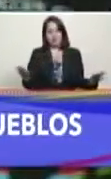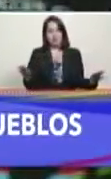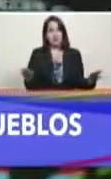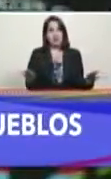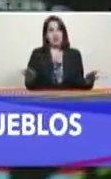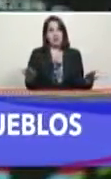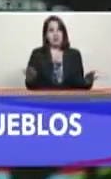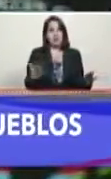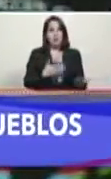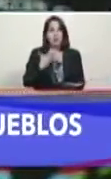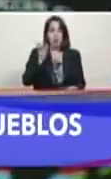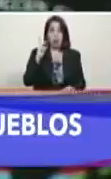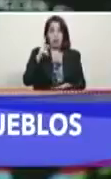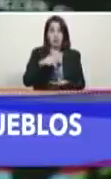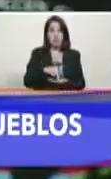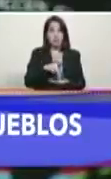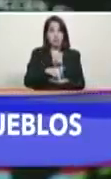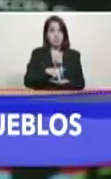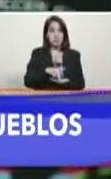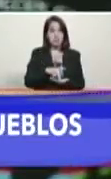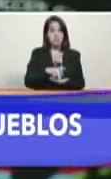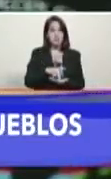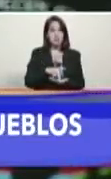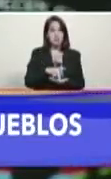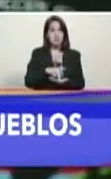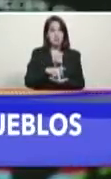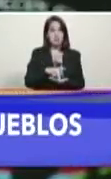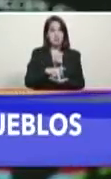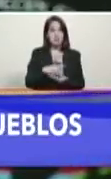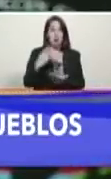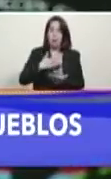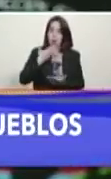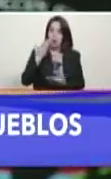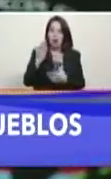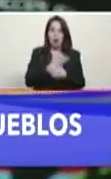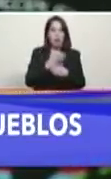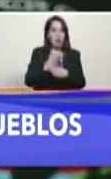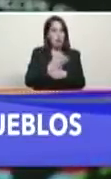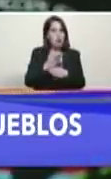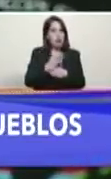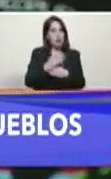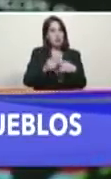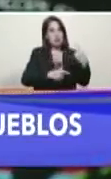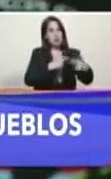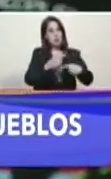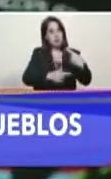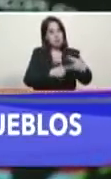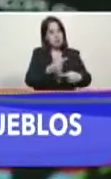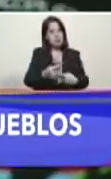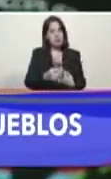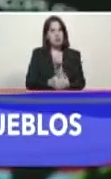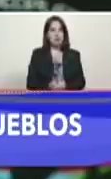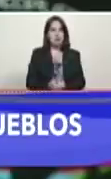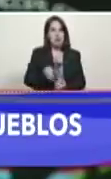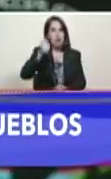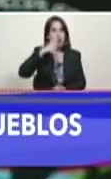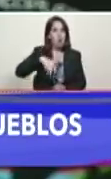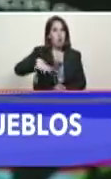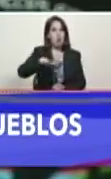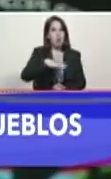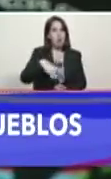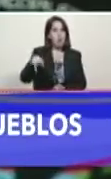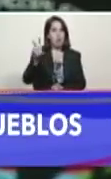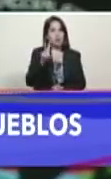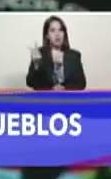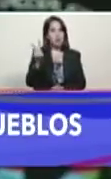poder estar acá haber podido compartir todos estos días con el pueblo de venezuela con este